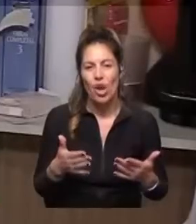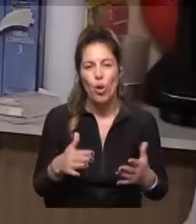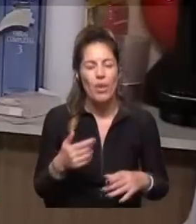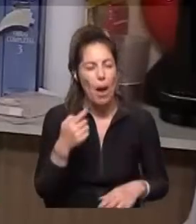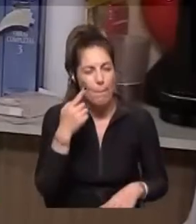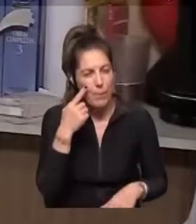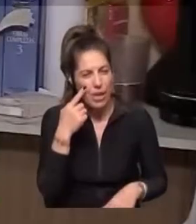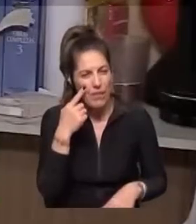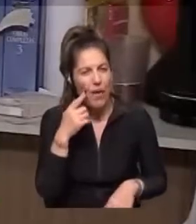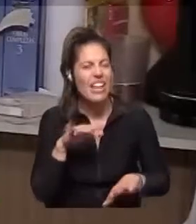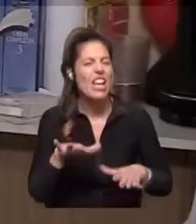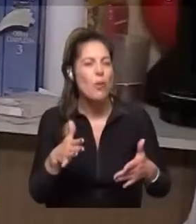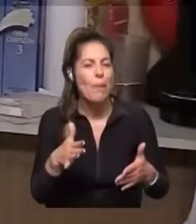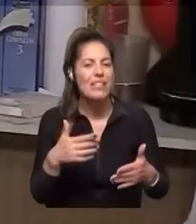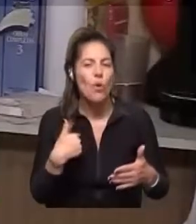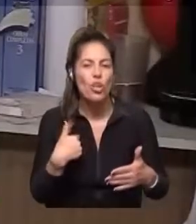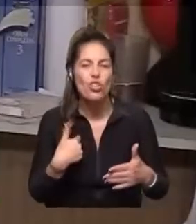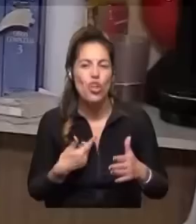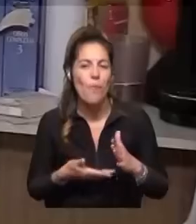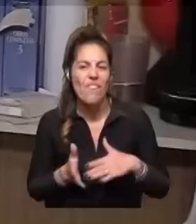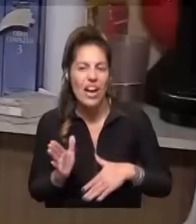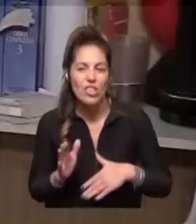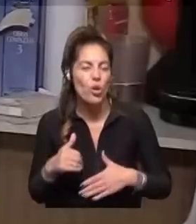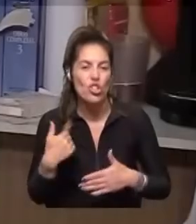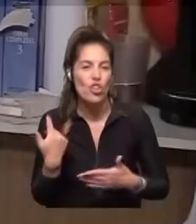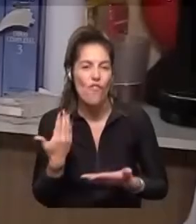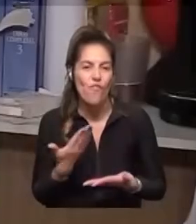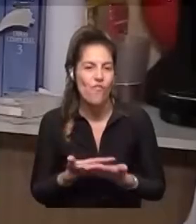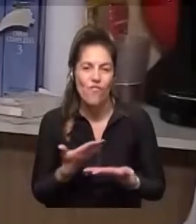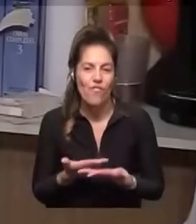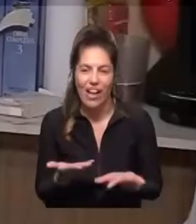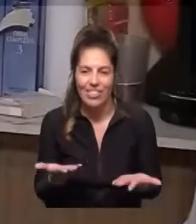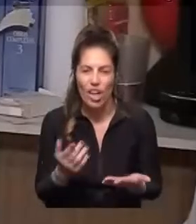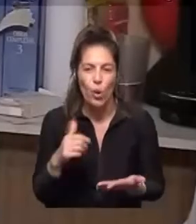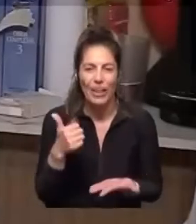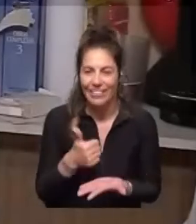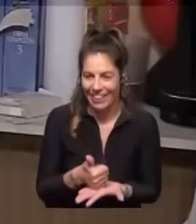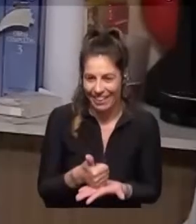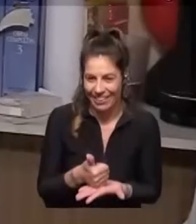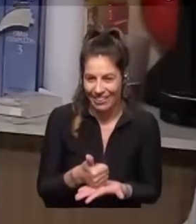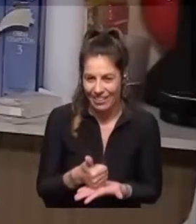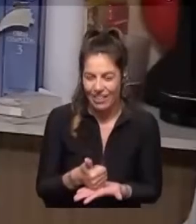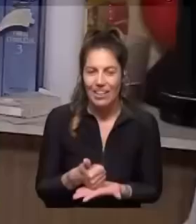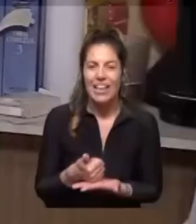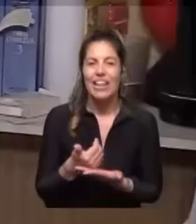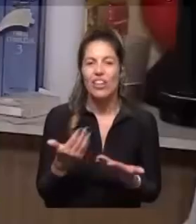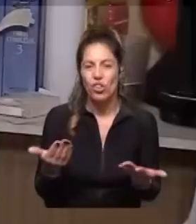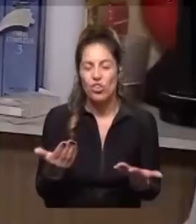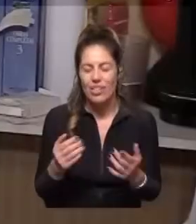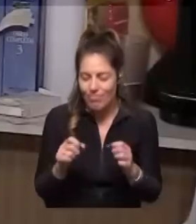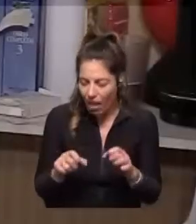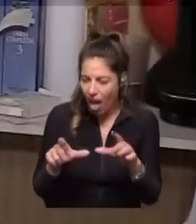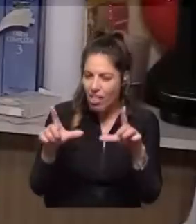a ver de qué va a pasar cuando yo falte en esa ideologíación suicida entonces estar